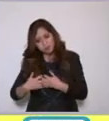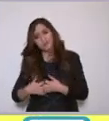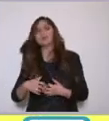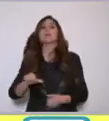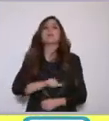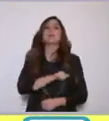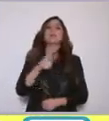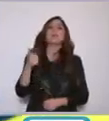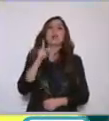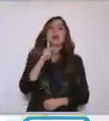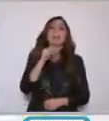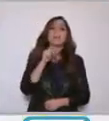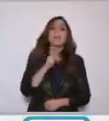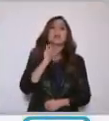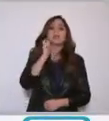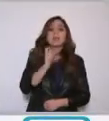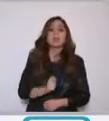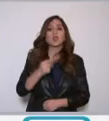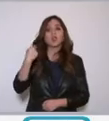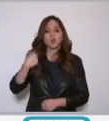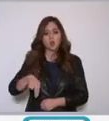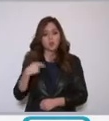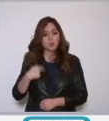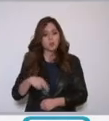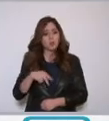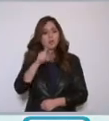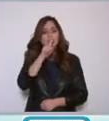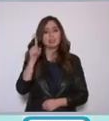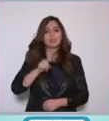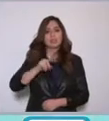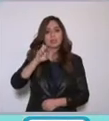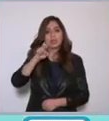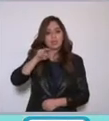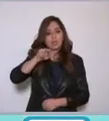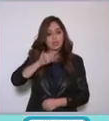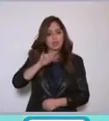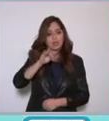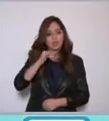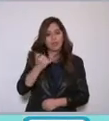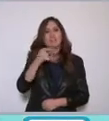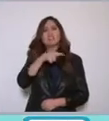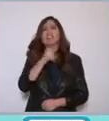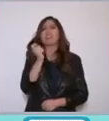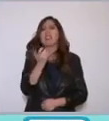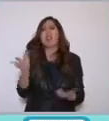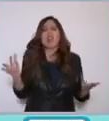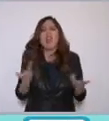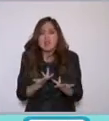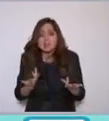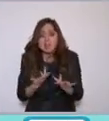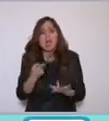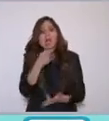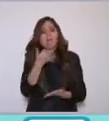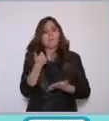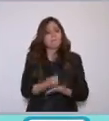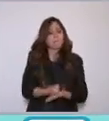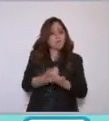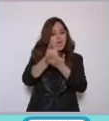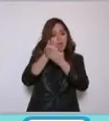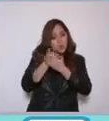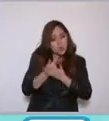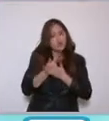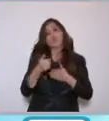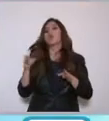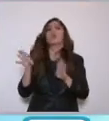se llama Zenify, y esta es una aplicación que lo que nos ayuda es a encontrar dentro de